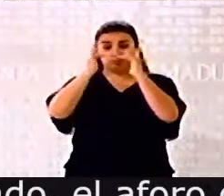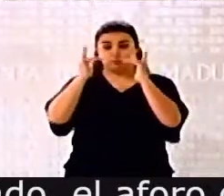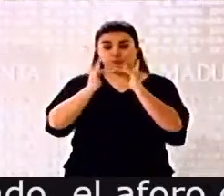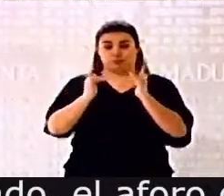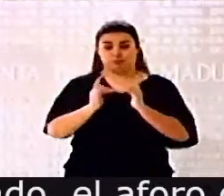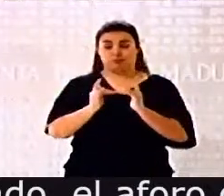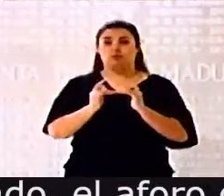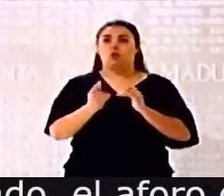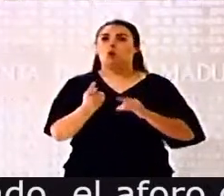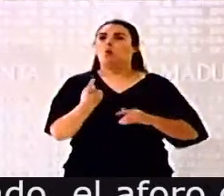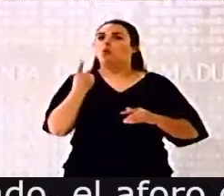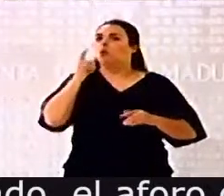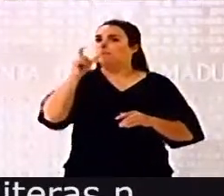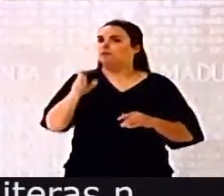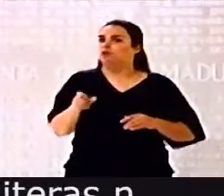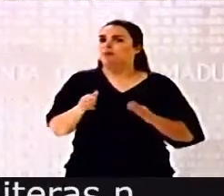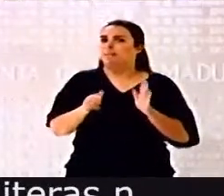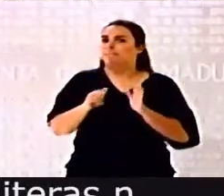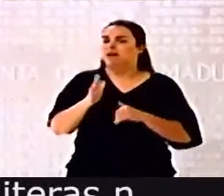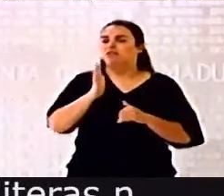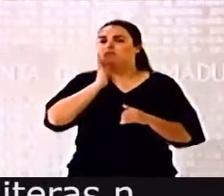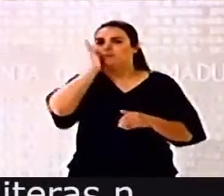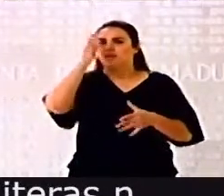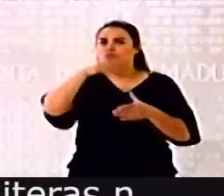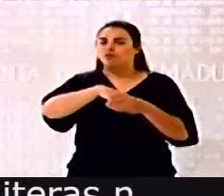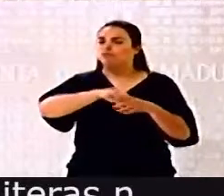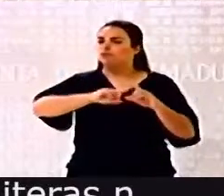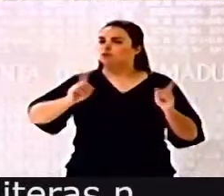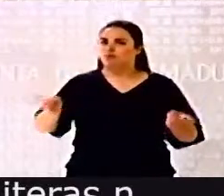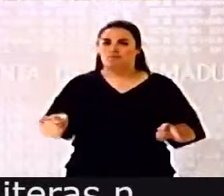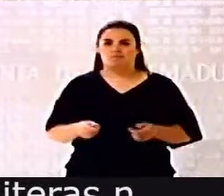más de una persona durmiendo en una litera,